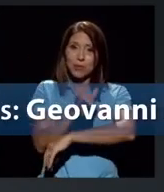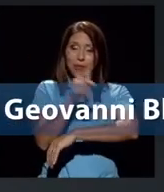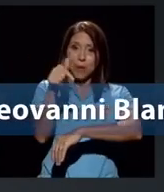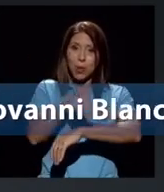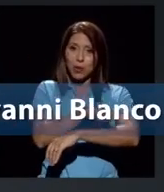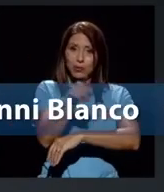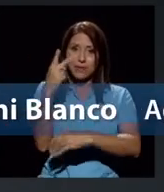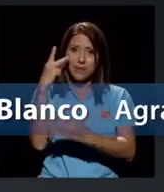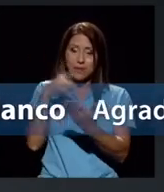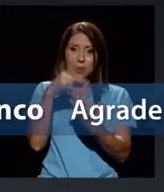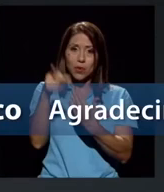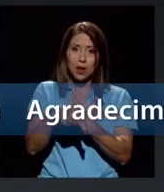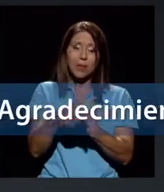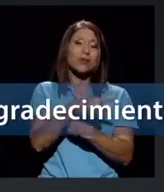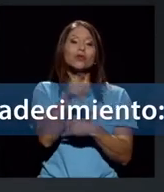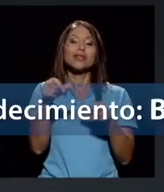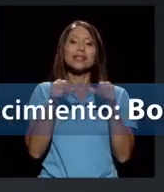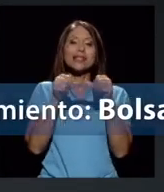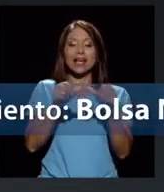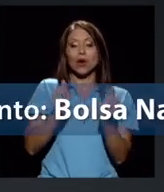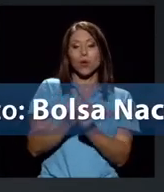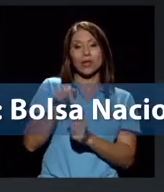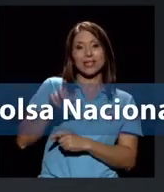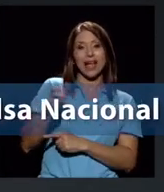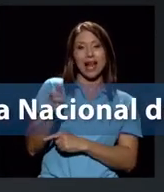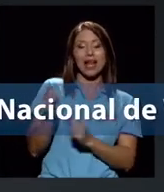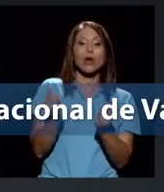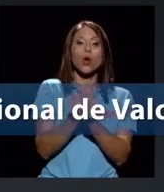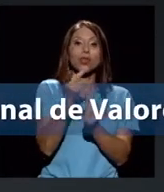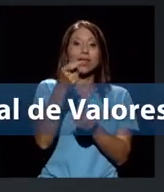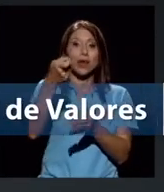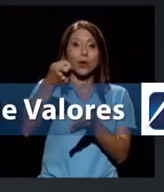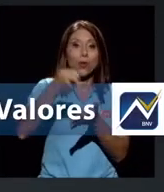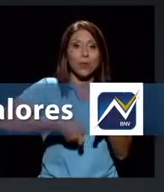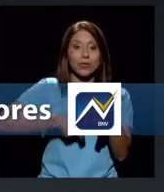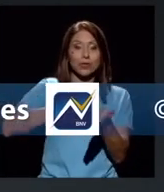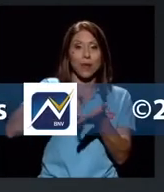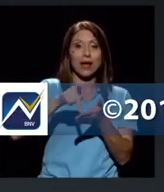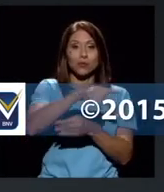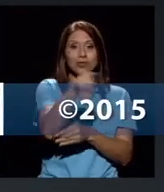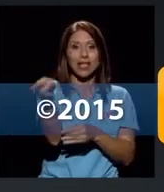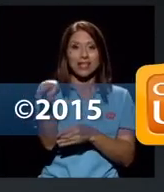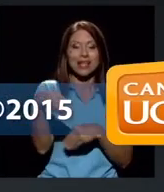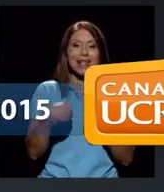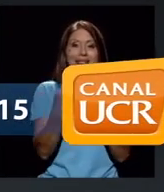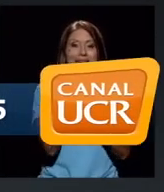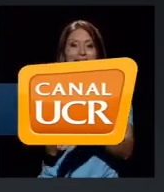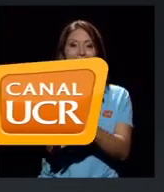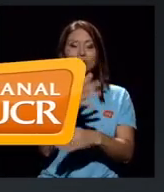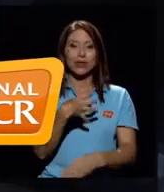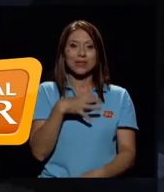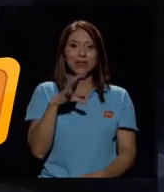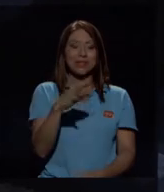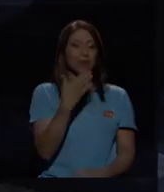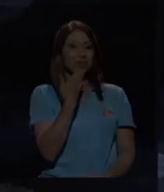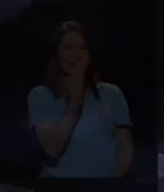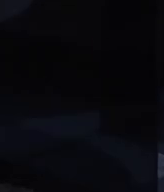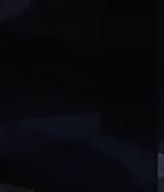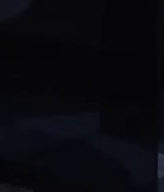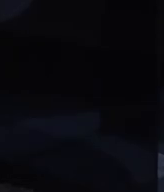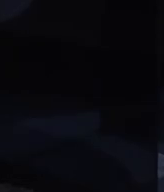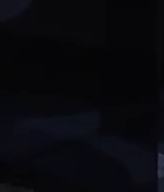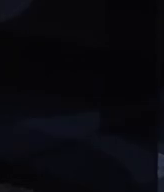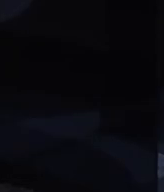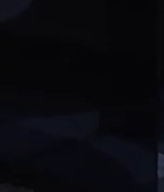acompañen y sigan con este canal que con los impuestos que ustedes pagan les da la televisión que ustedes se merecen muchas gracias muchas gracias